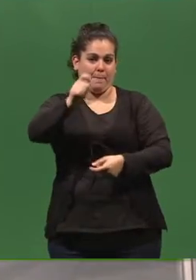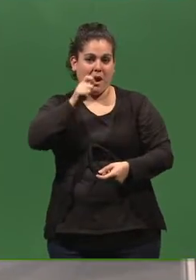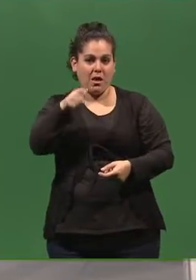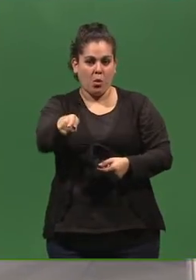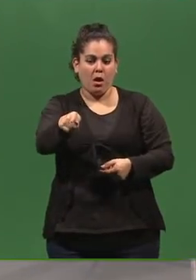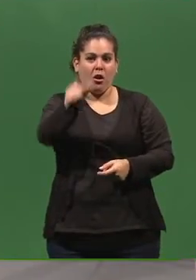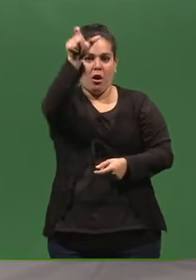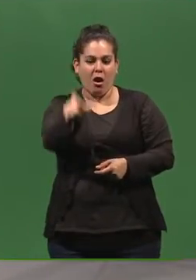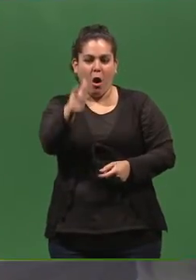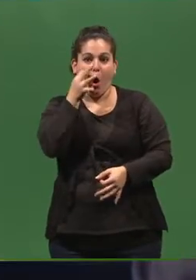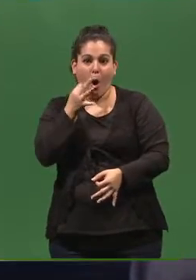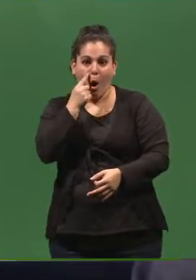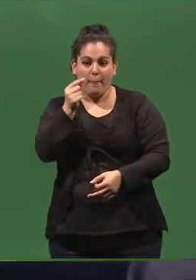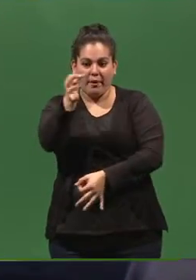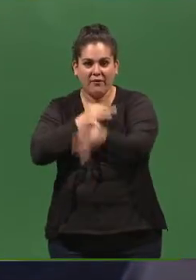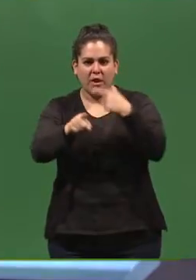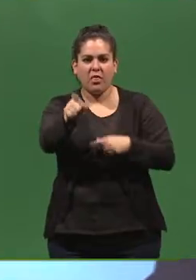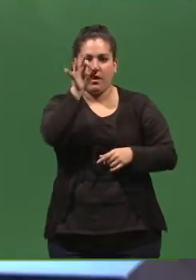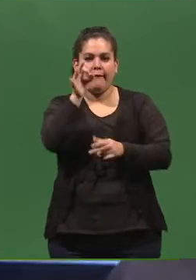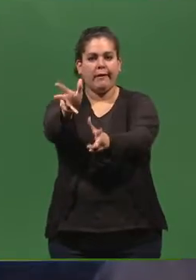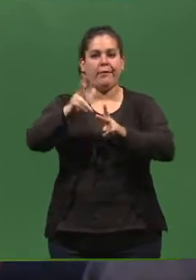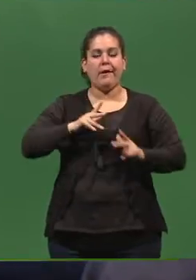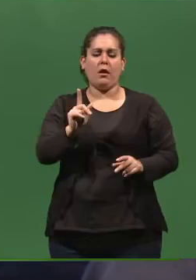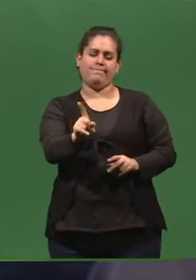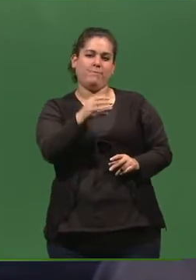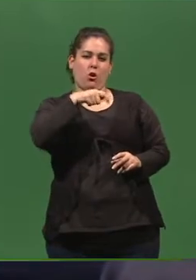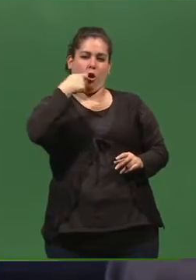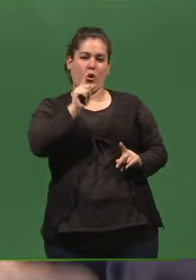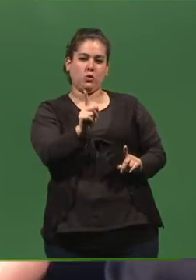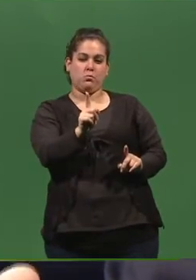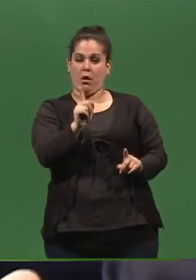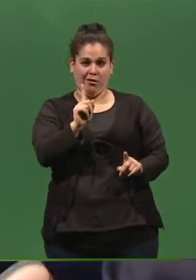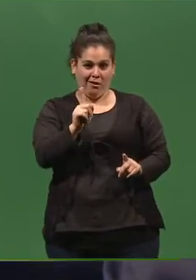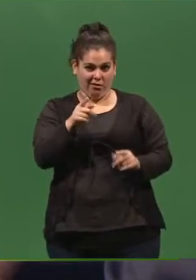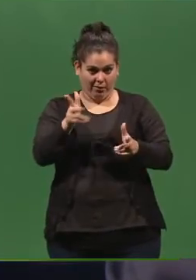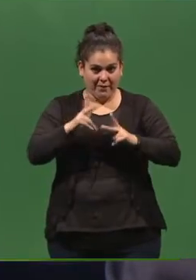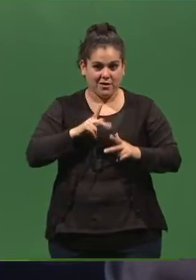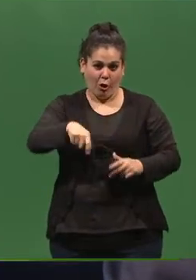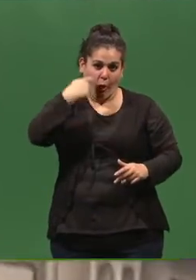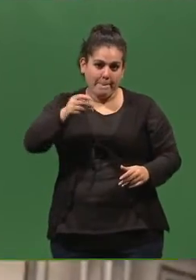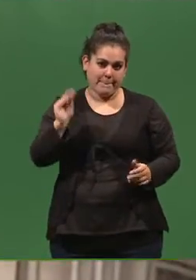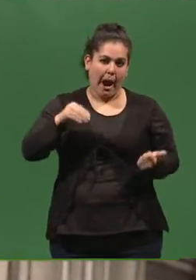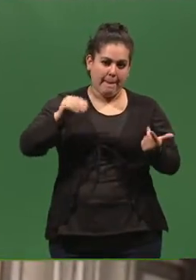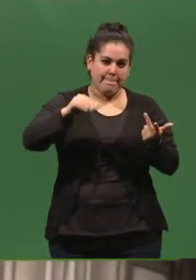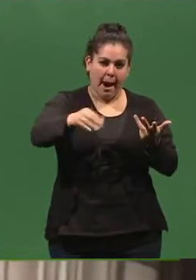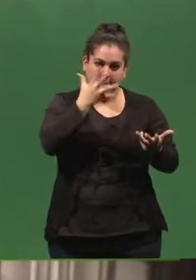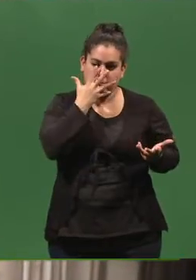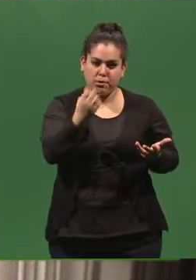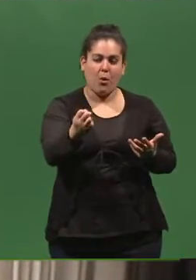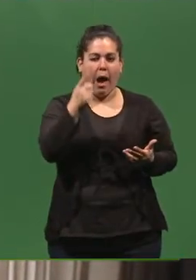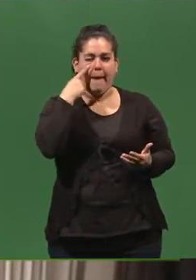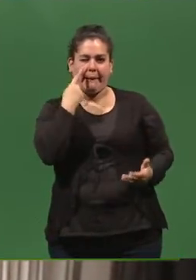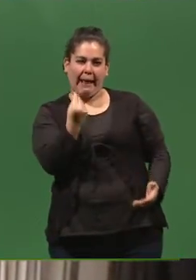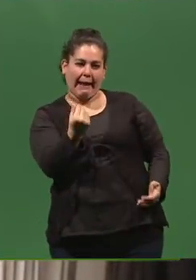algo, el dealer nunca te va a decir, mira, no consumas, te va a decir no consumí más porque eso a mí me conviene. Mira qué buena está la que